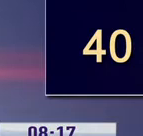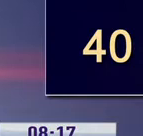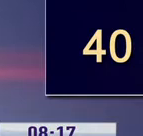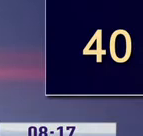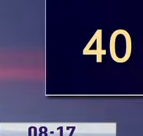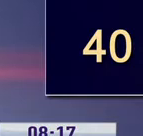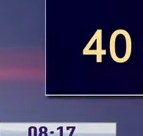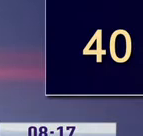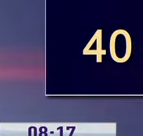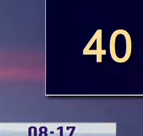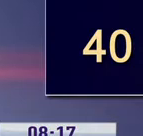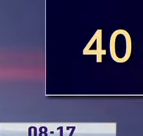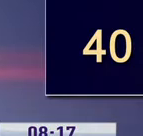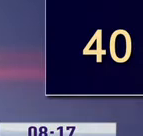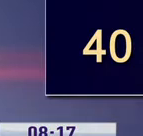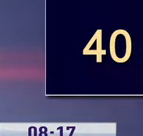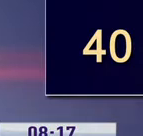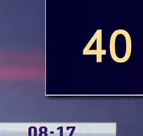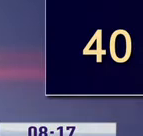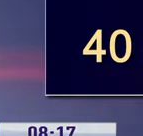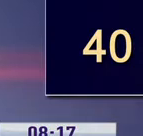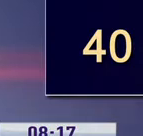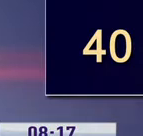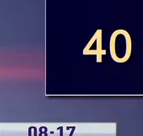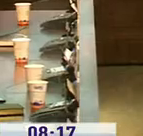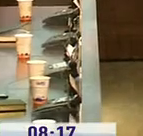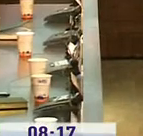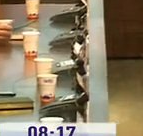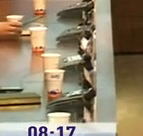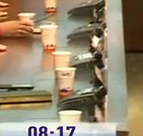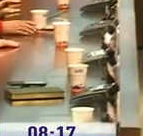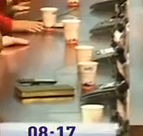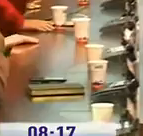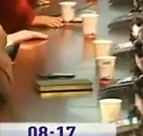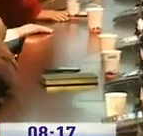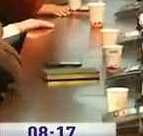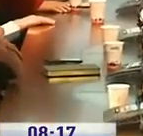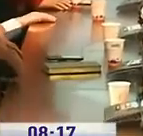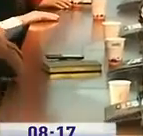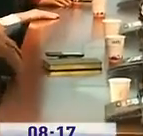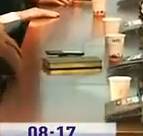velocidad promedio del Metro de Quito será de 40 kilómetros por hora. Informó Carolina Asante.